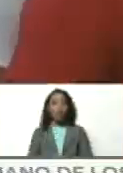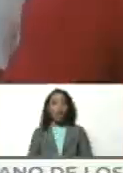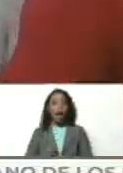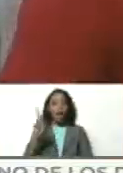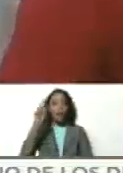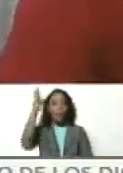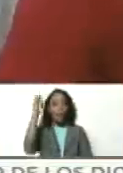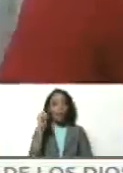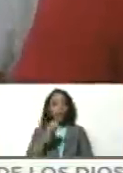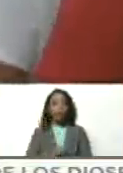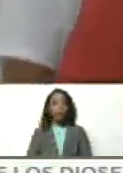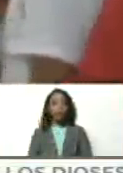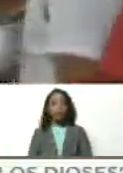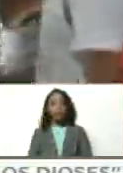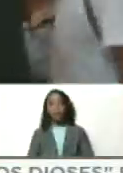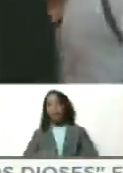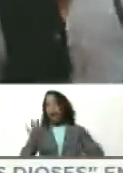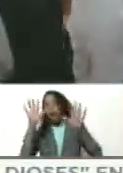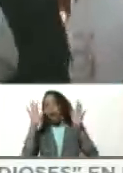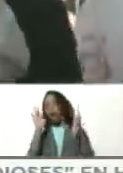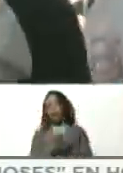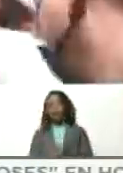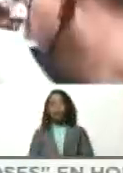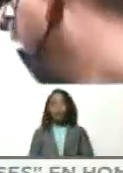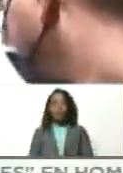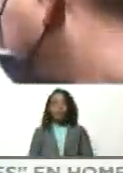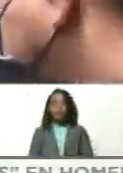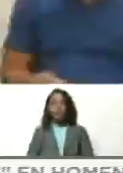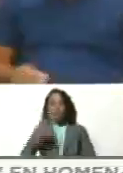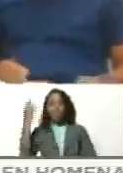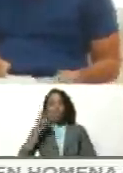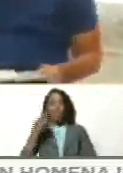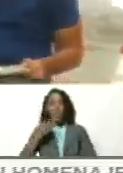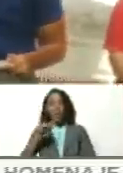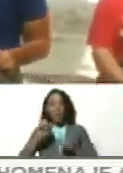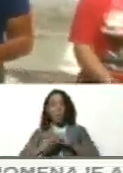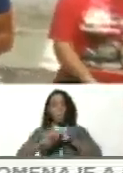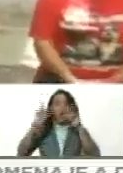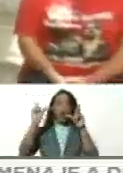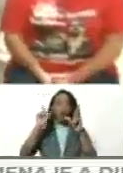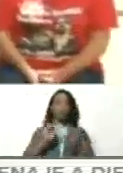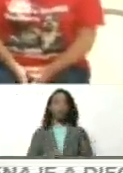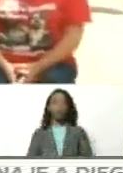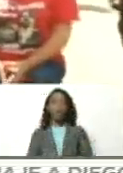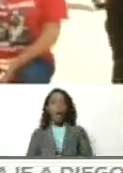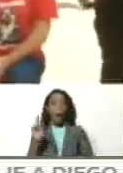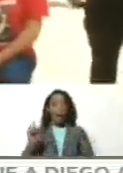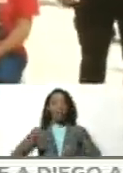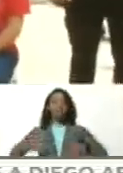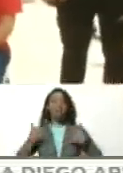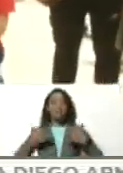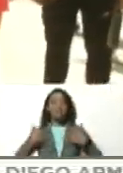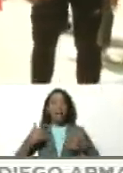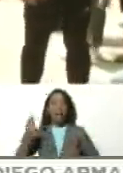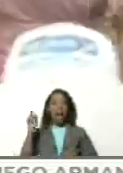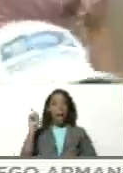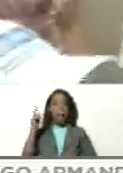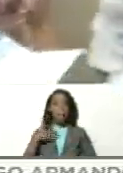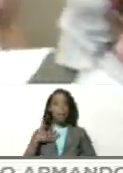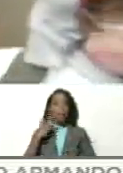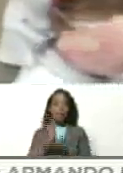Petare, Naguará. De verdad que es sorprendente. Él estaba muy contento, él me escribe por aquí